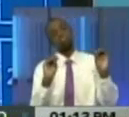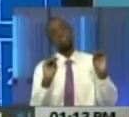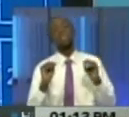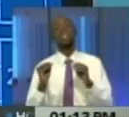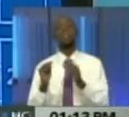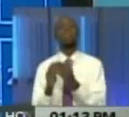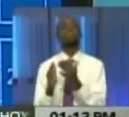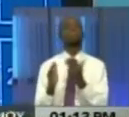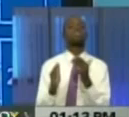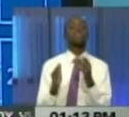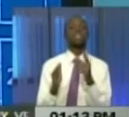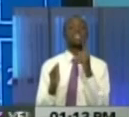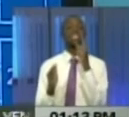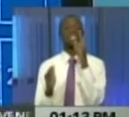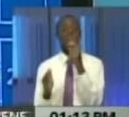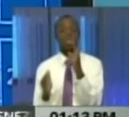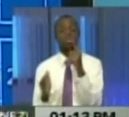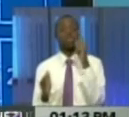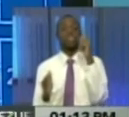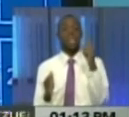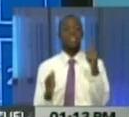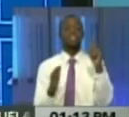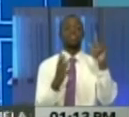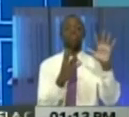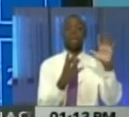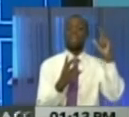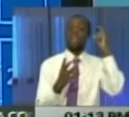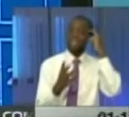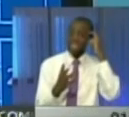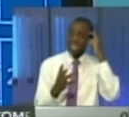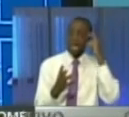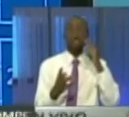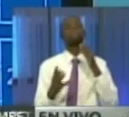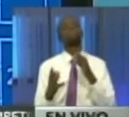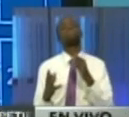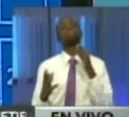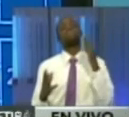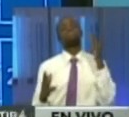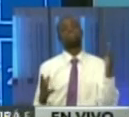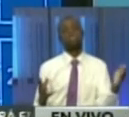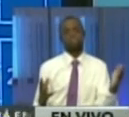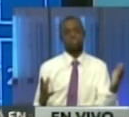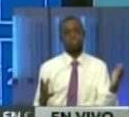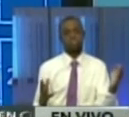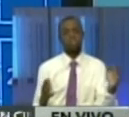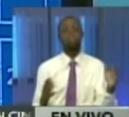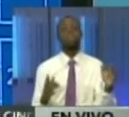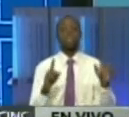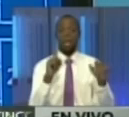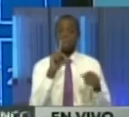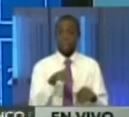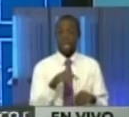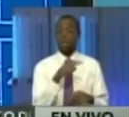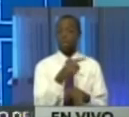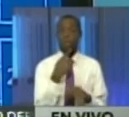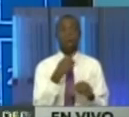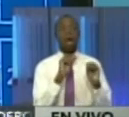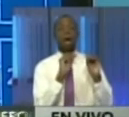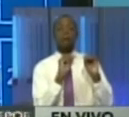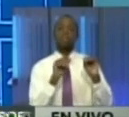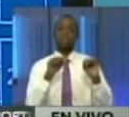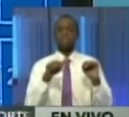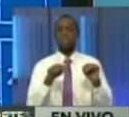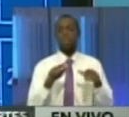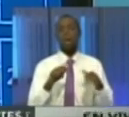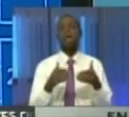allí 119 días. Se hizo también un lapso para el registro